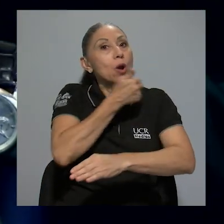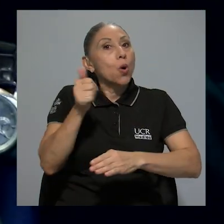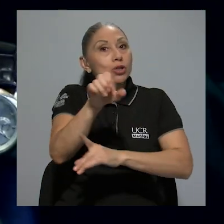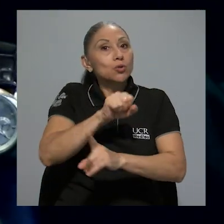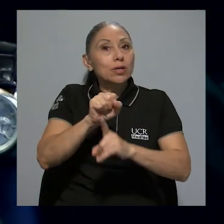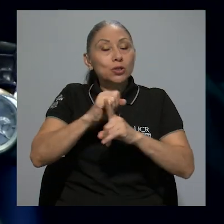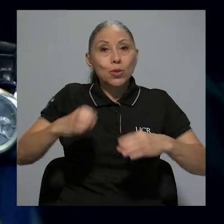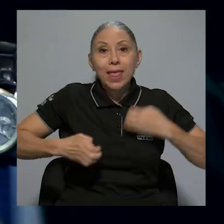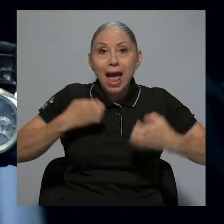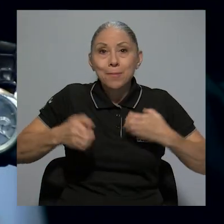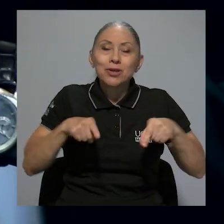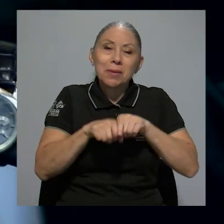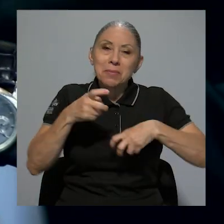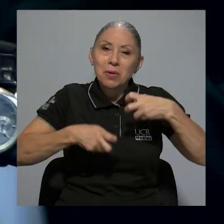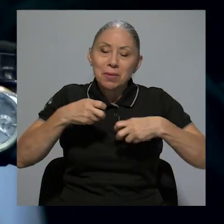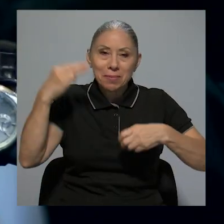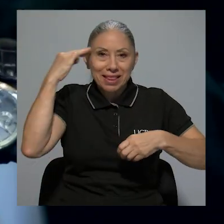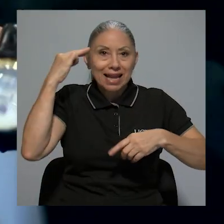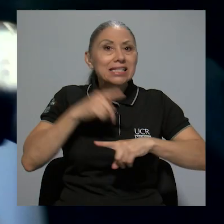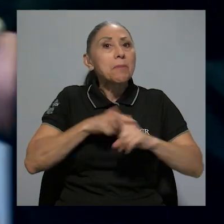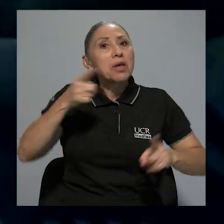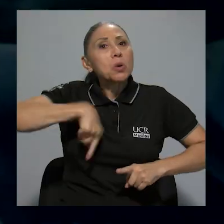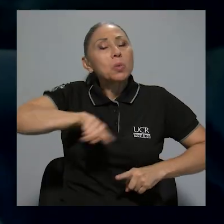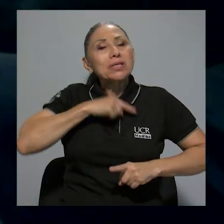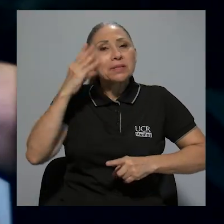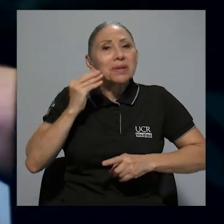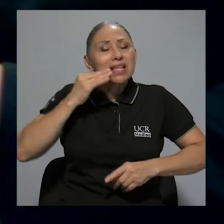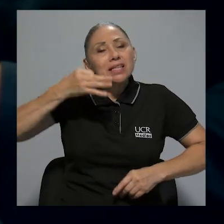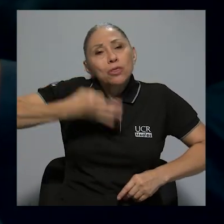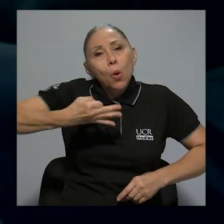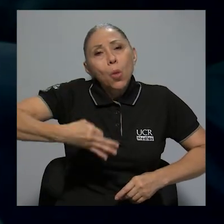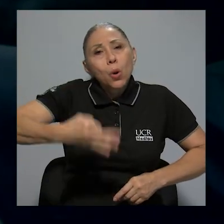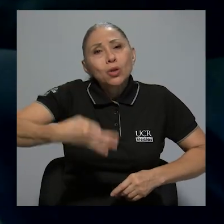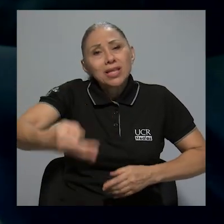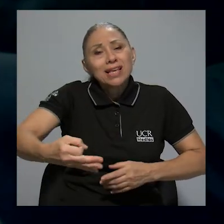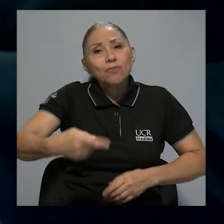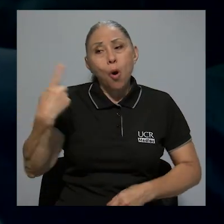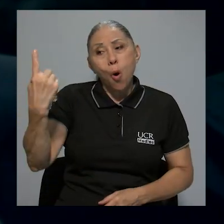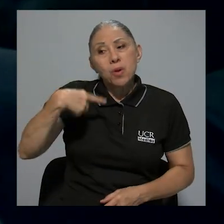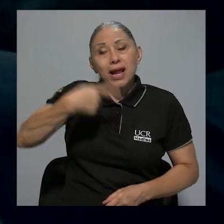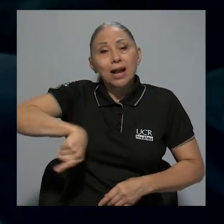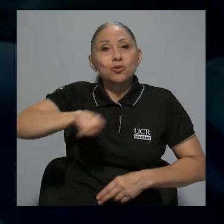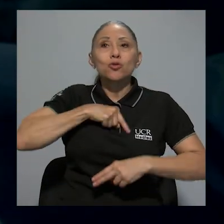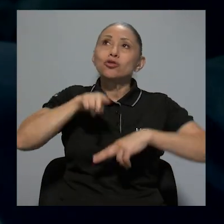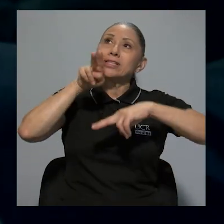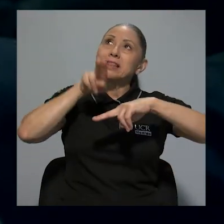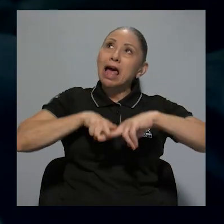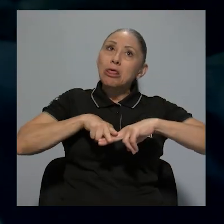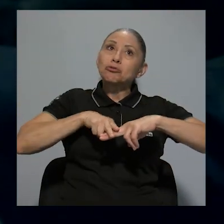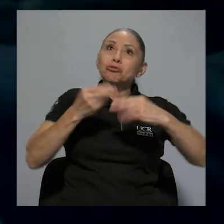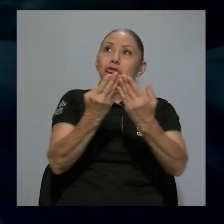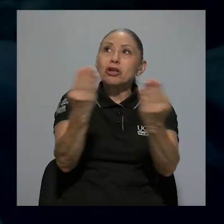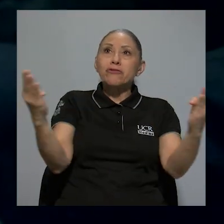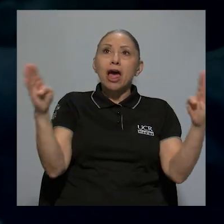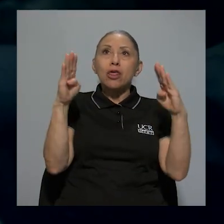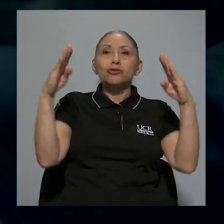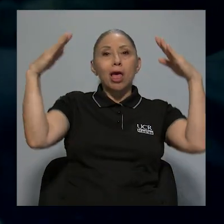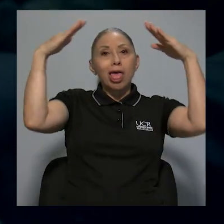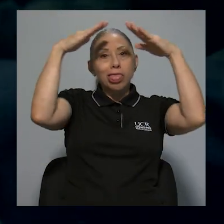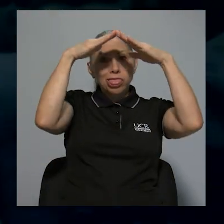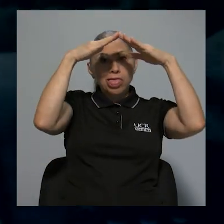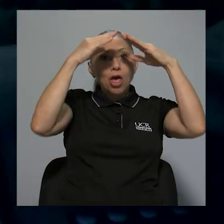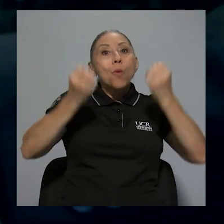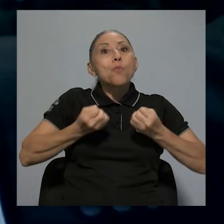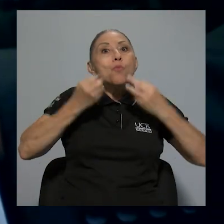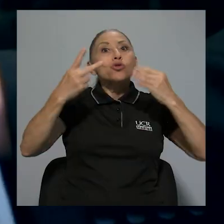Sin embargo, la rutina diaria nos obliga a pasar la mayor parte del día sentados en lugares cerrados, bajo techo y muchas veces frente